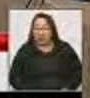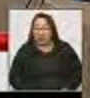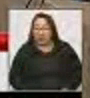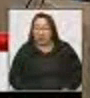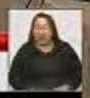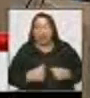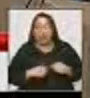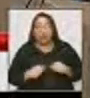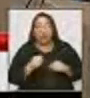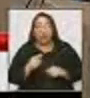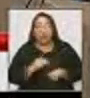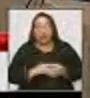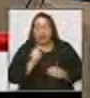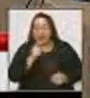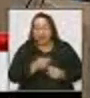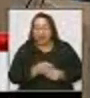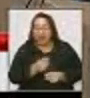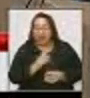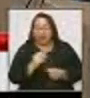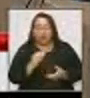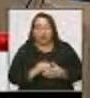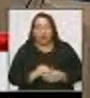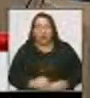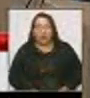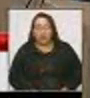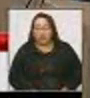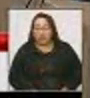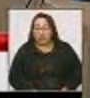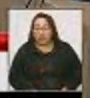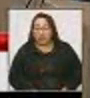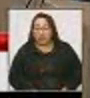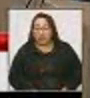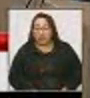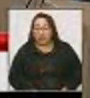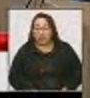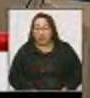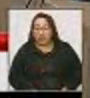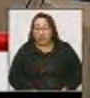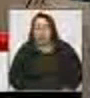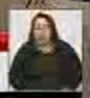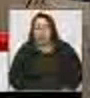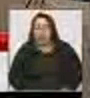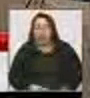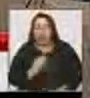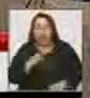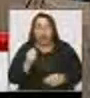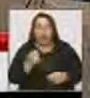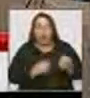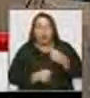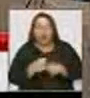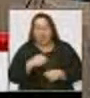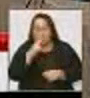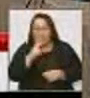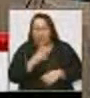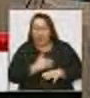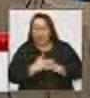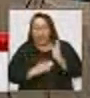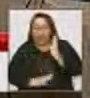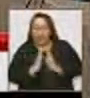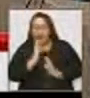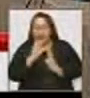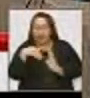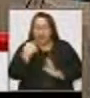y seguimos y llegamos a mucho más. El Banco Comercial del Perú, cuyo edificio se